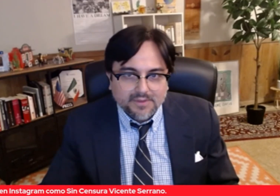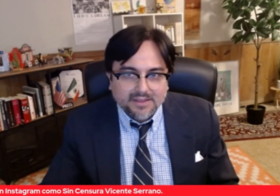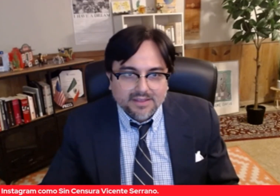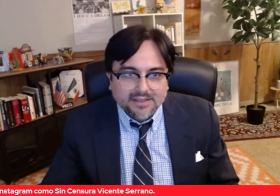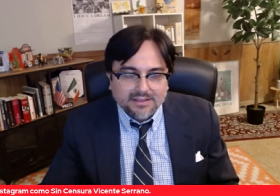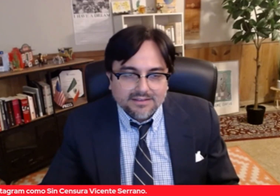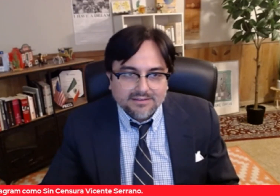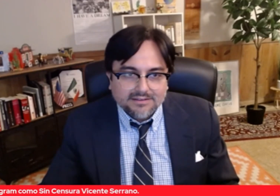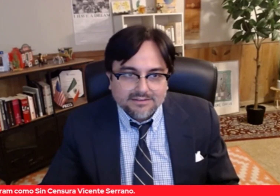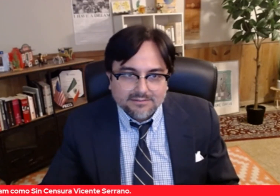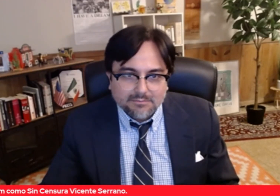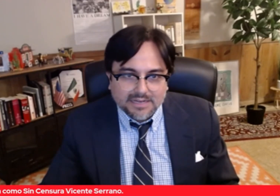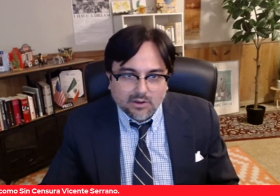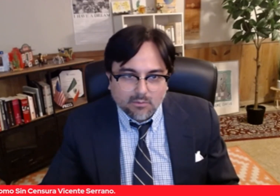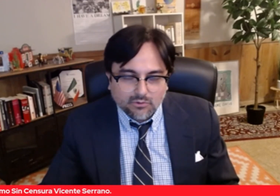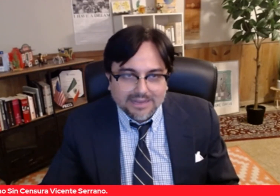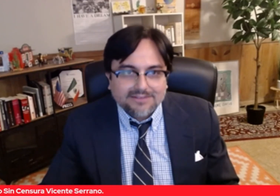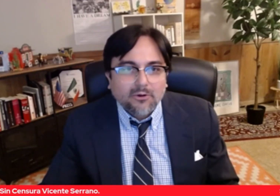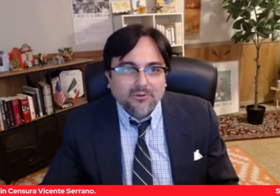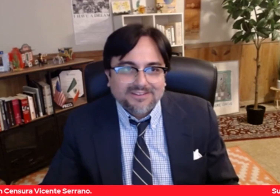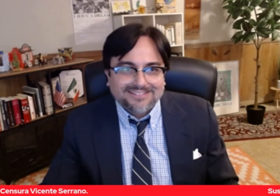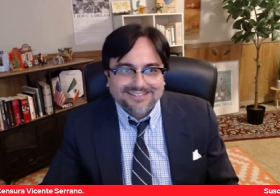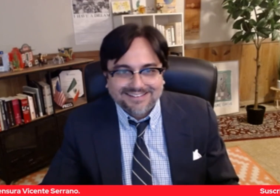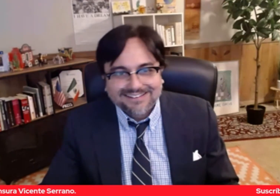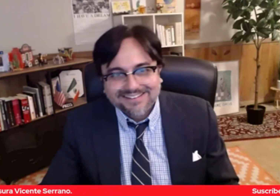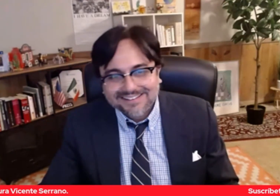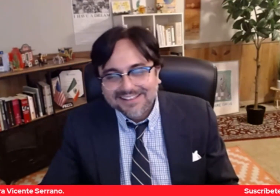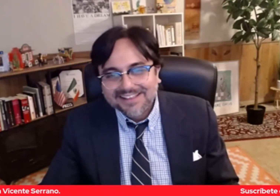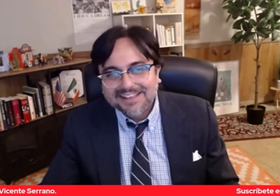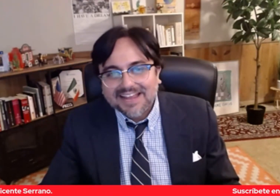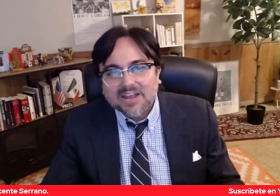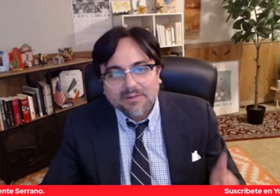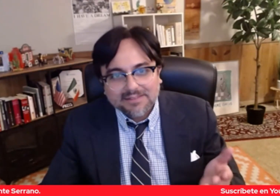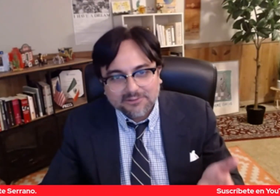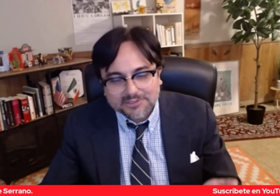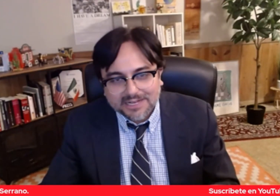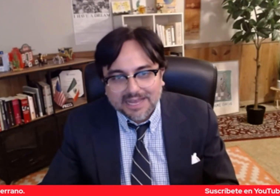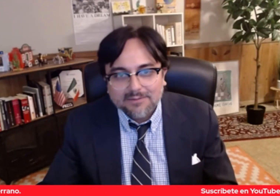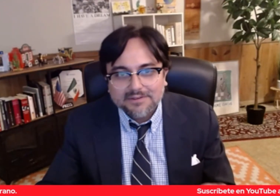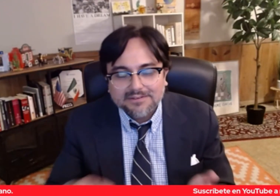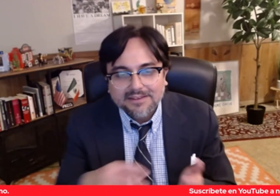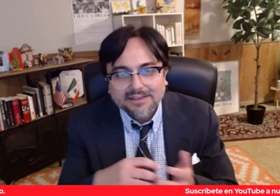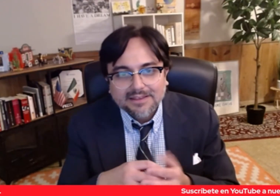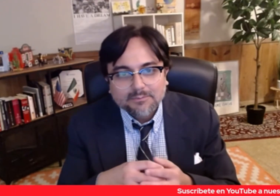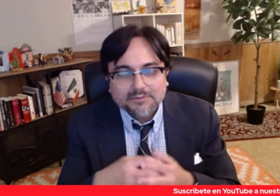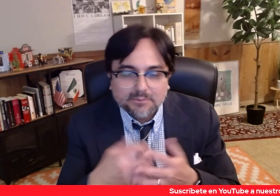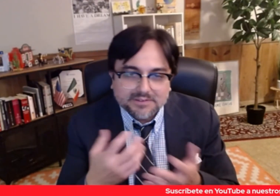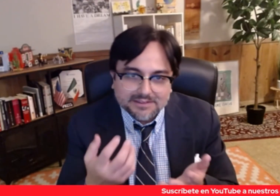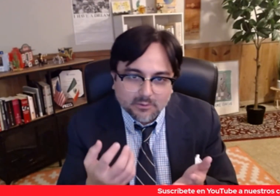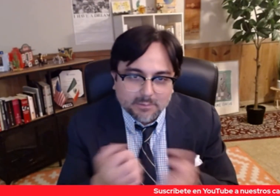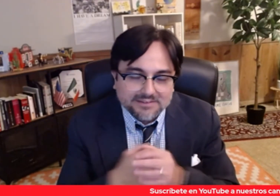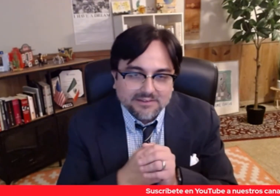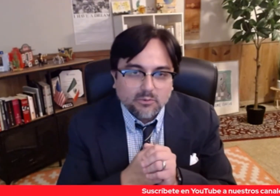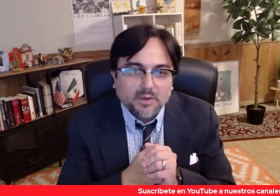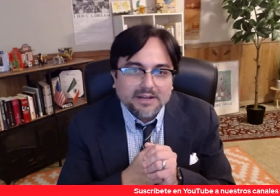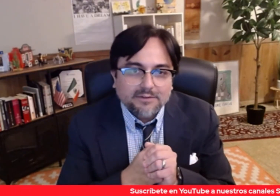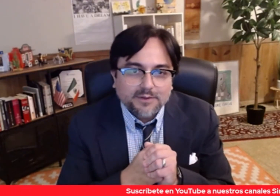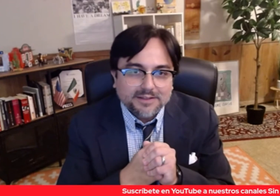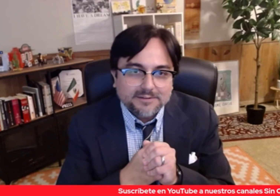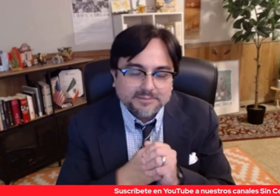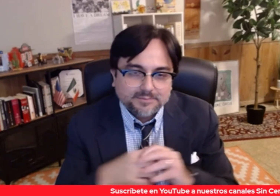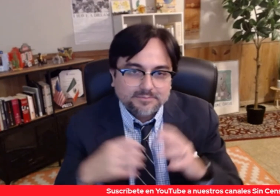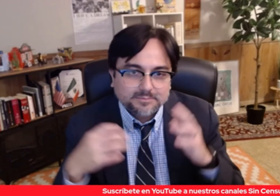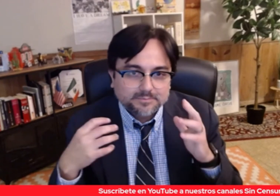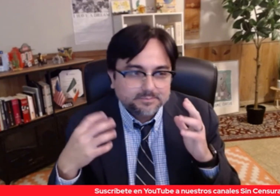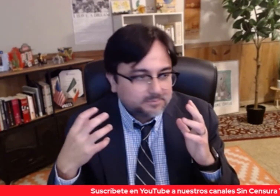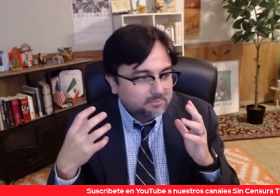¿no? Mire cómo son las cosas. Al hablar de Xóchitl Gálvez, pues el presidente obviamente se tuvo que